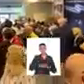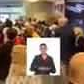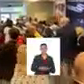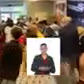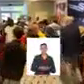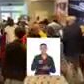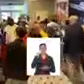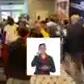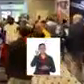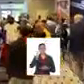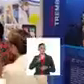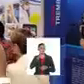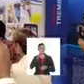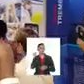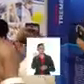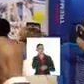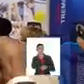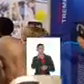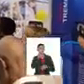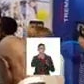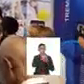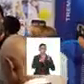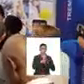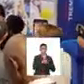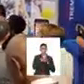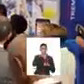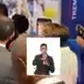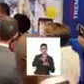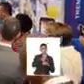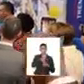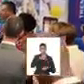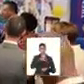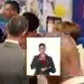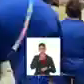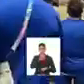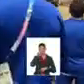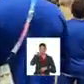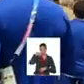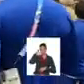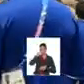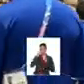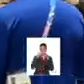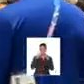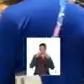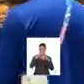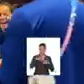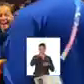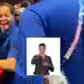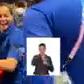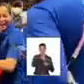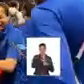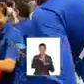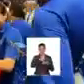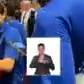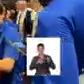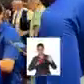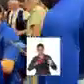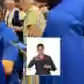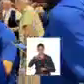El proyecto Yo Soy Cuba en Tremblay se erige como el principal referente del país caribeño en Francia dentro del marco de los Juegos Olímpicos de